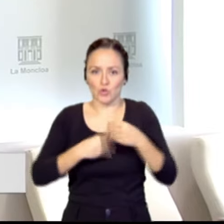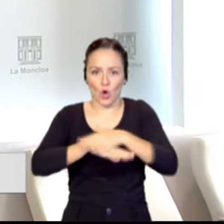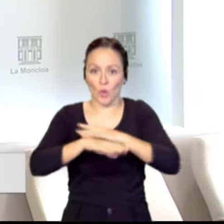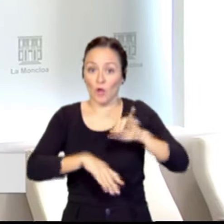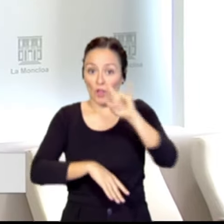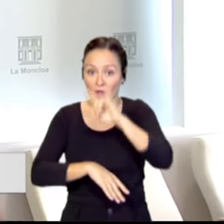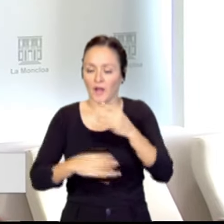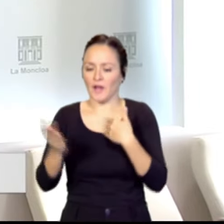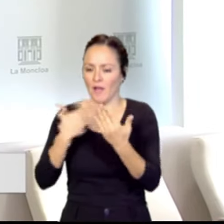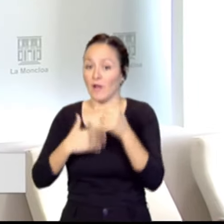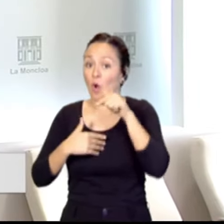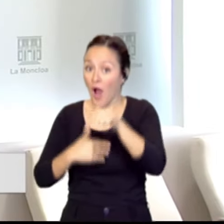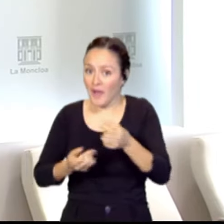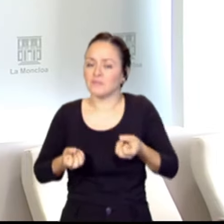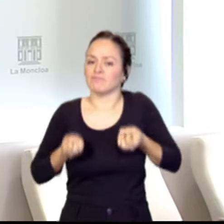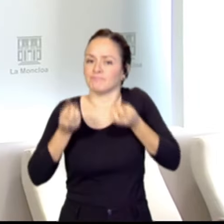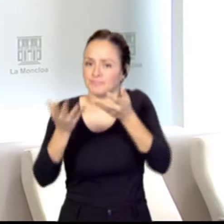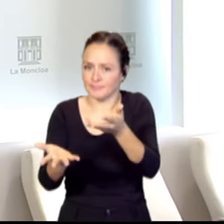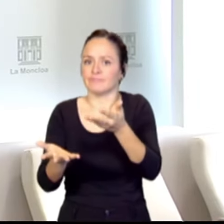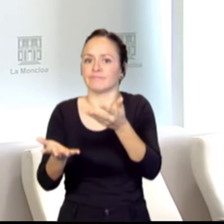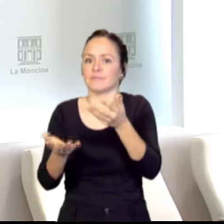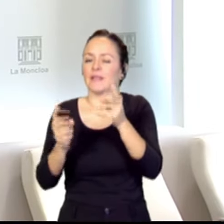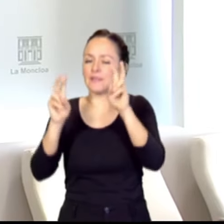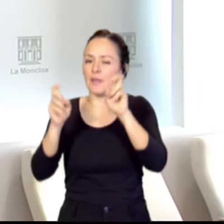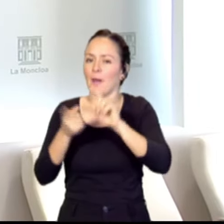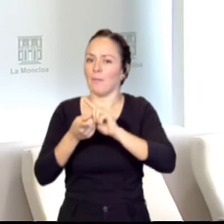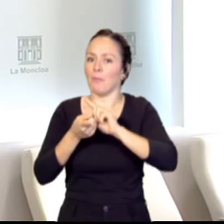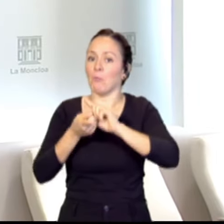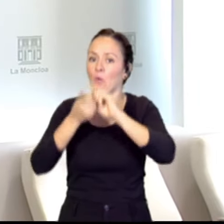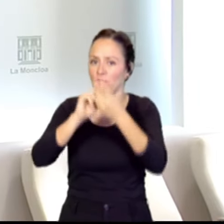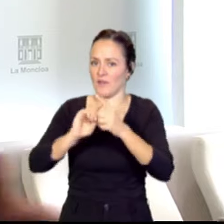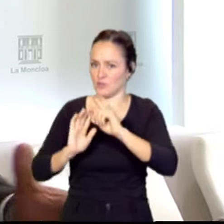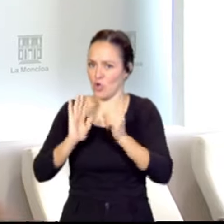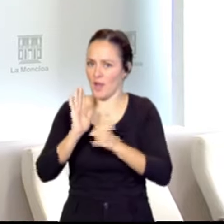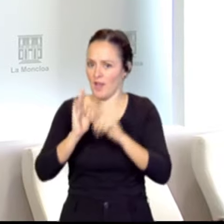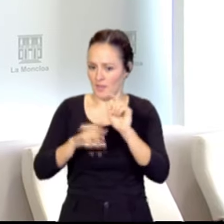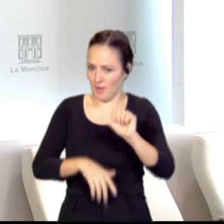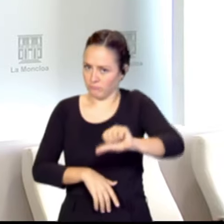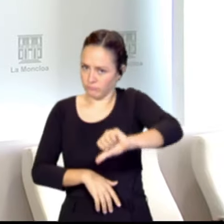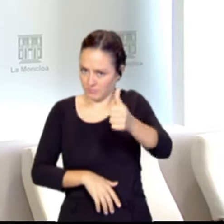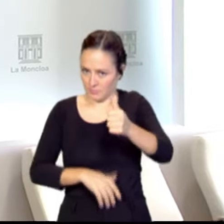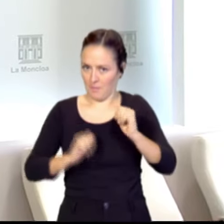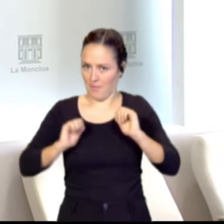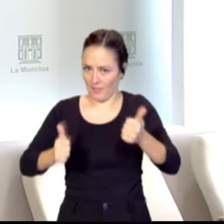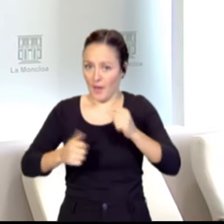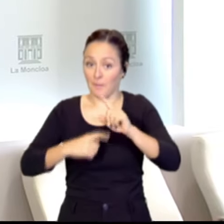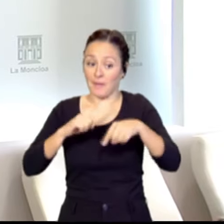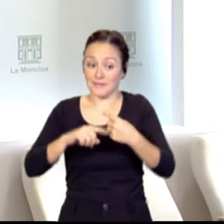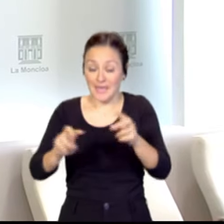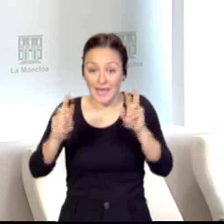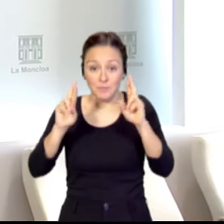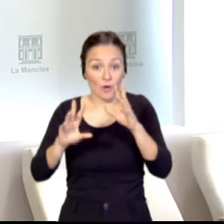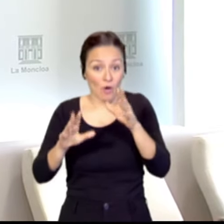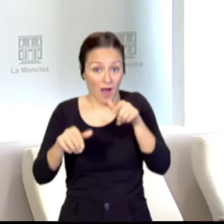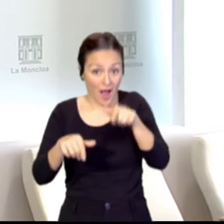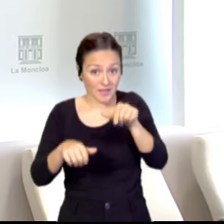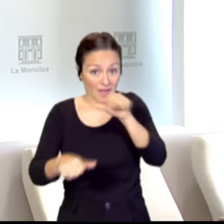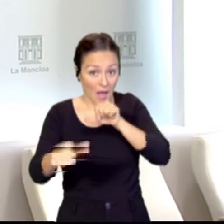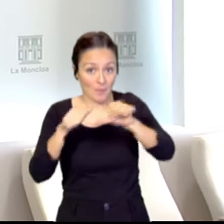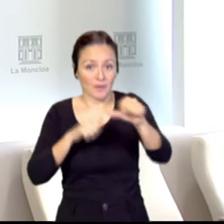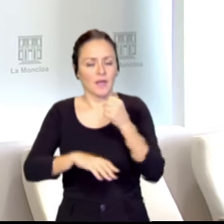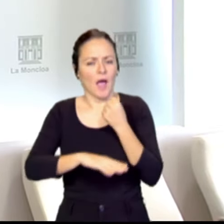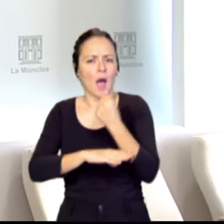trasladaremos las propuestas para esa modificación legislativa y espero que a partir de ahí se pueda caminar en los apoyos